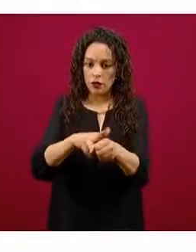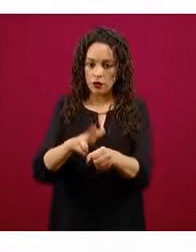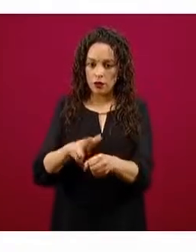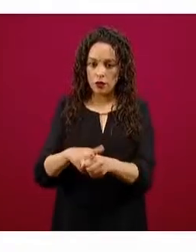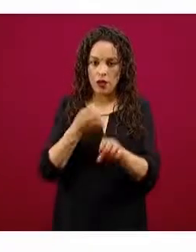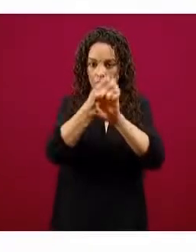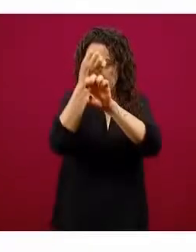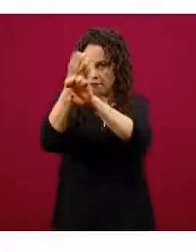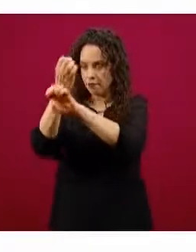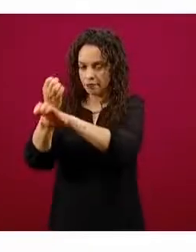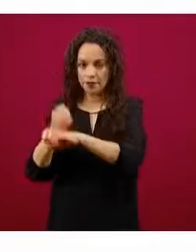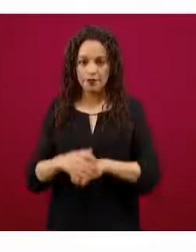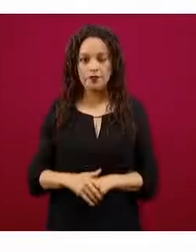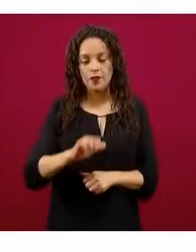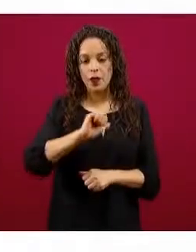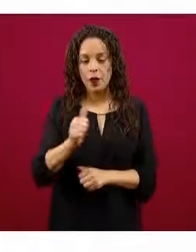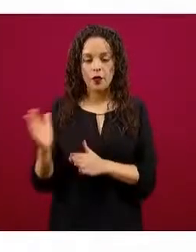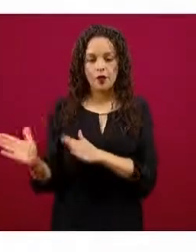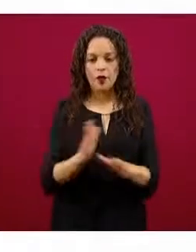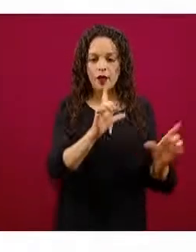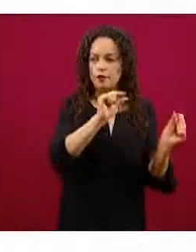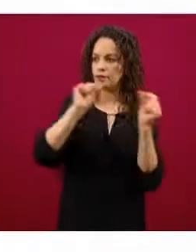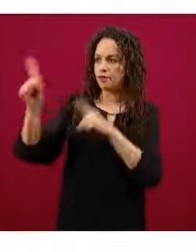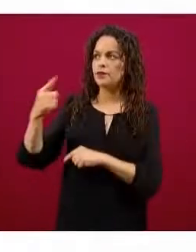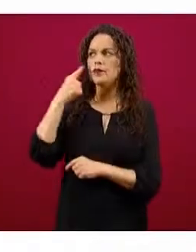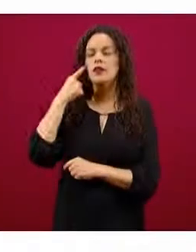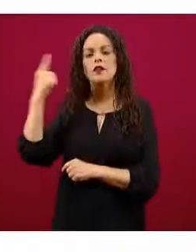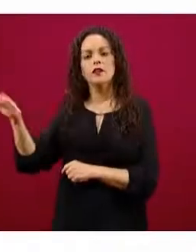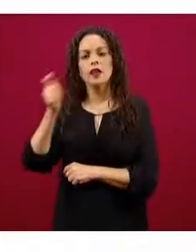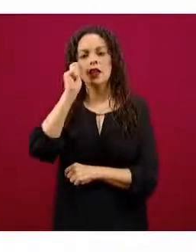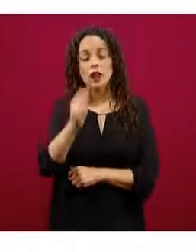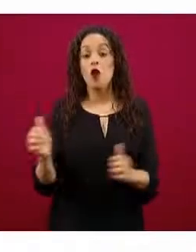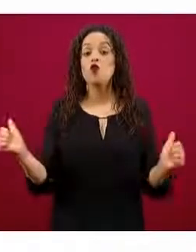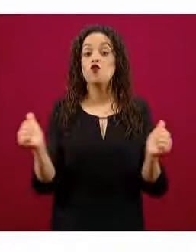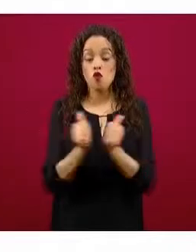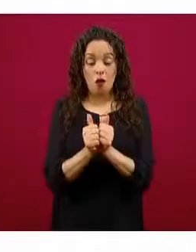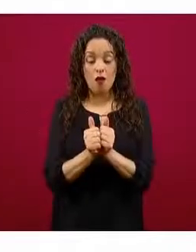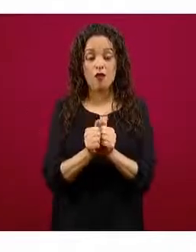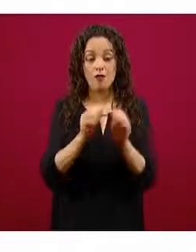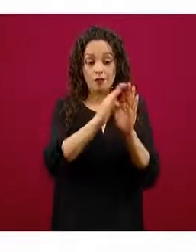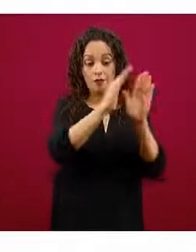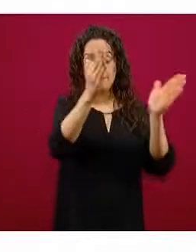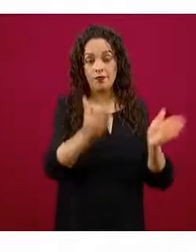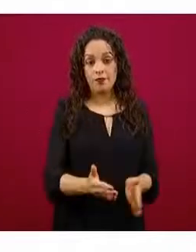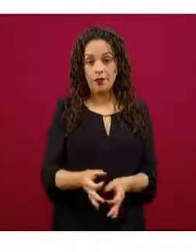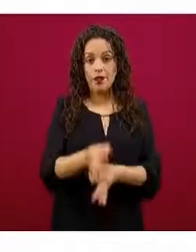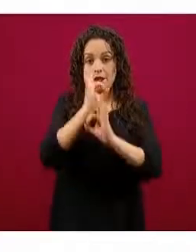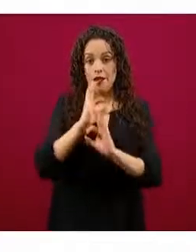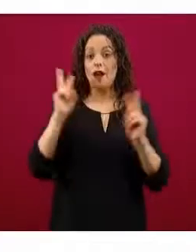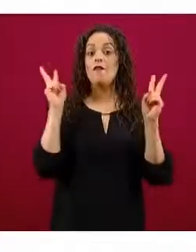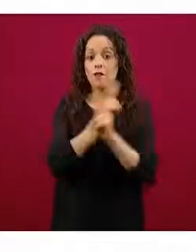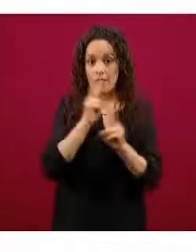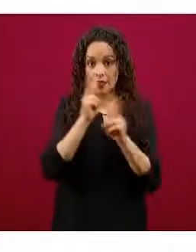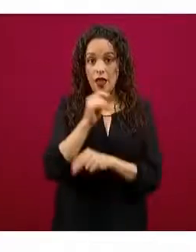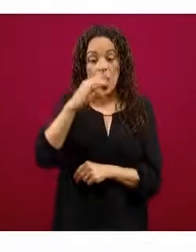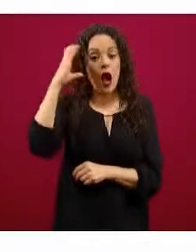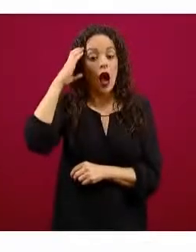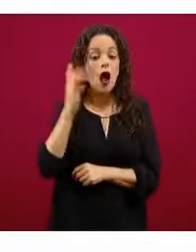La que sigue, por favor. Y estas son las destinadas ya con ventilador, también camas destinadas a pacientes con